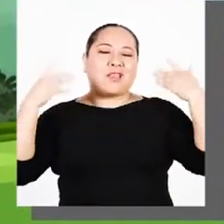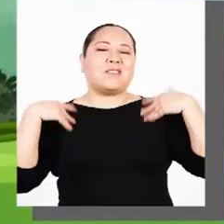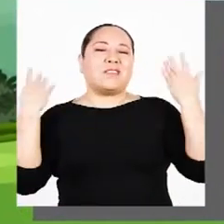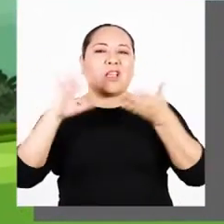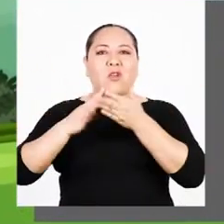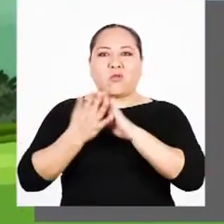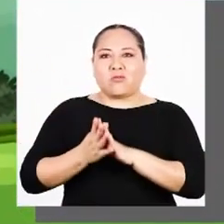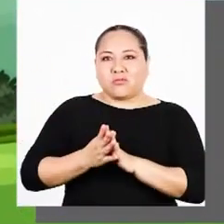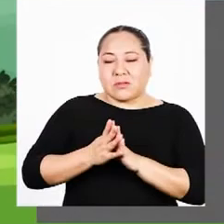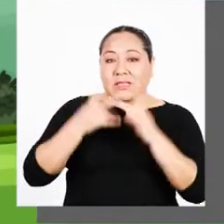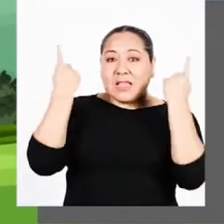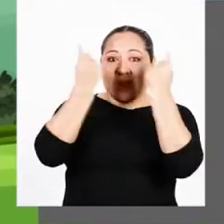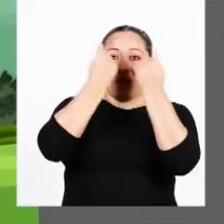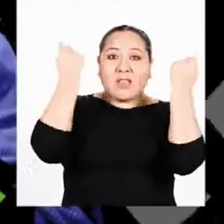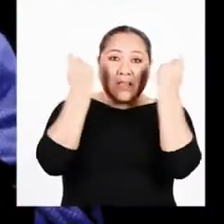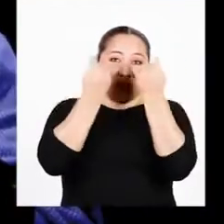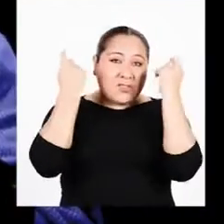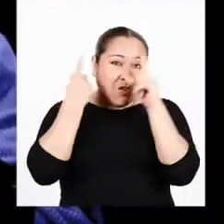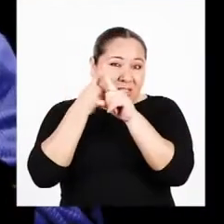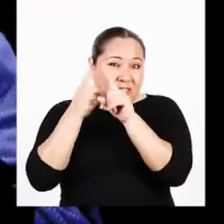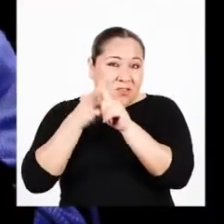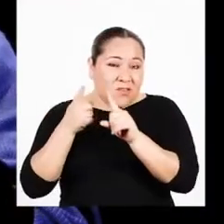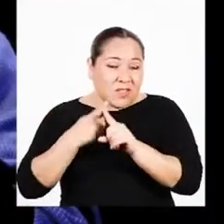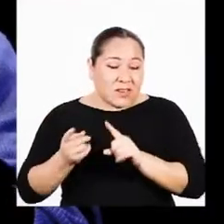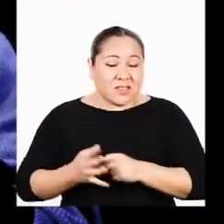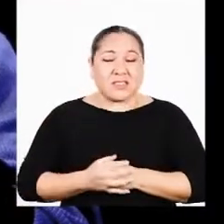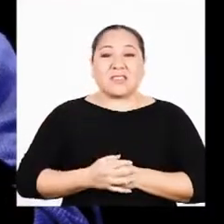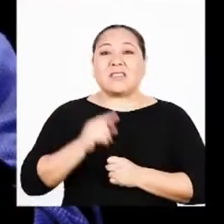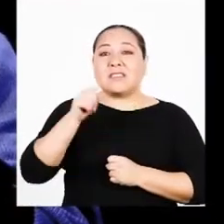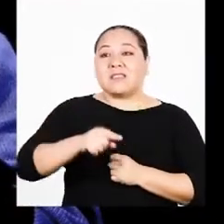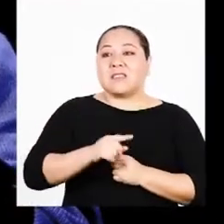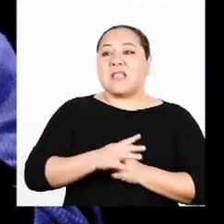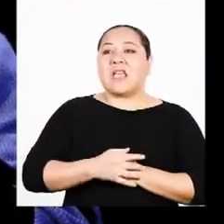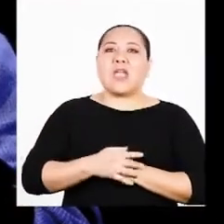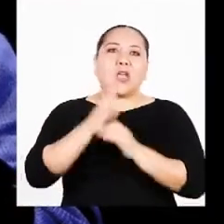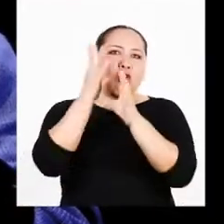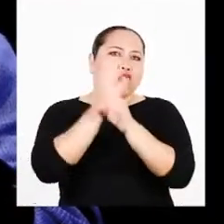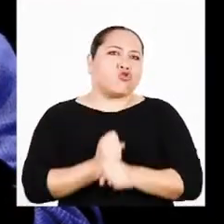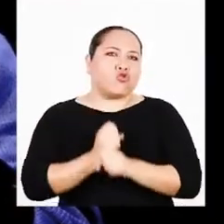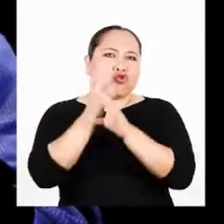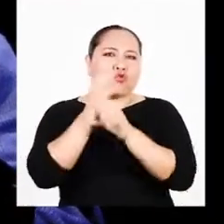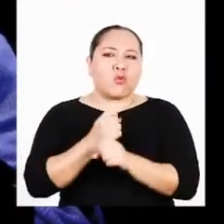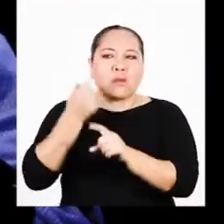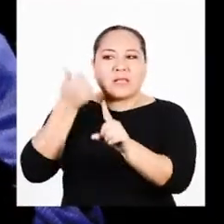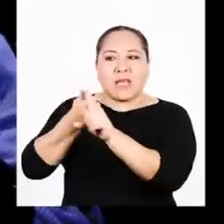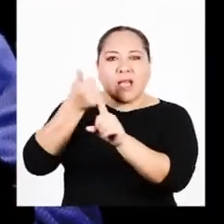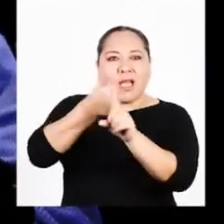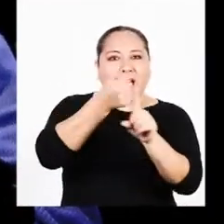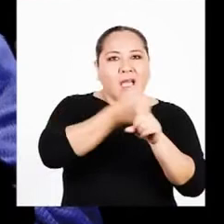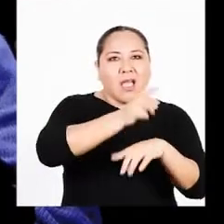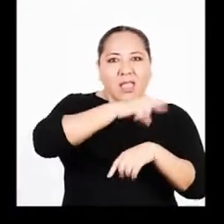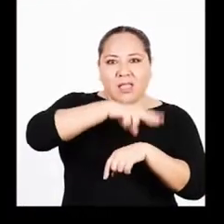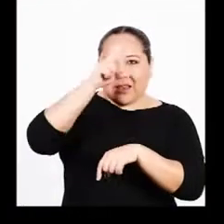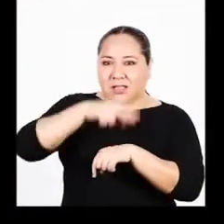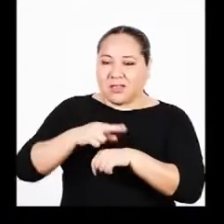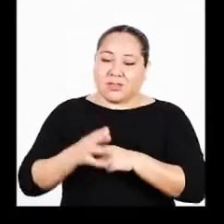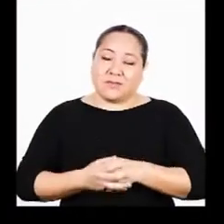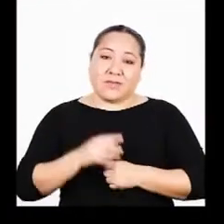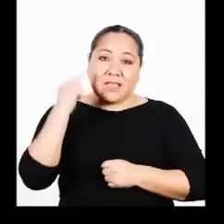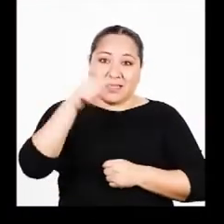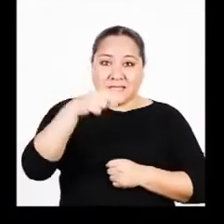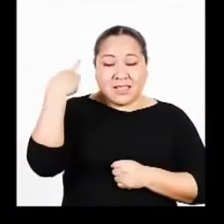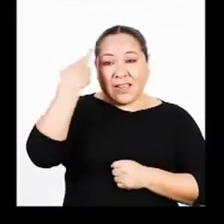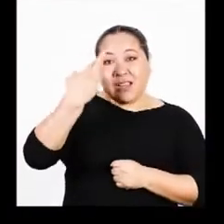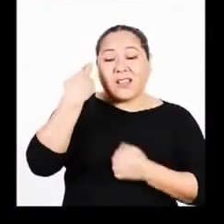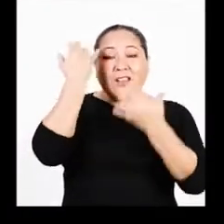los pueblos, rituales, festividades y celebraciones patronales o costumbristas de cada región.